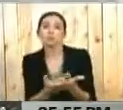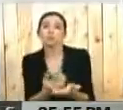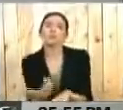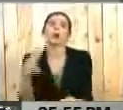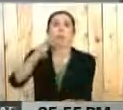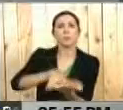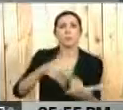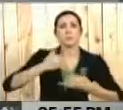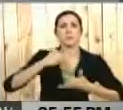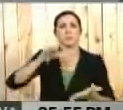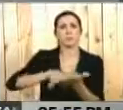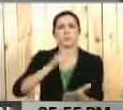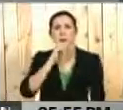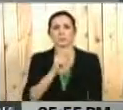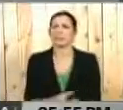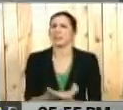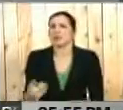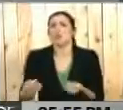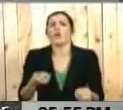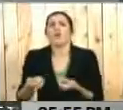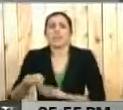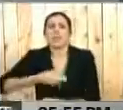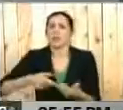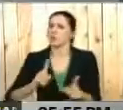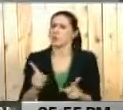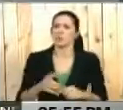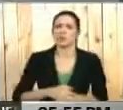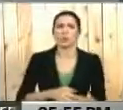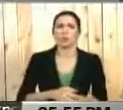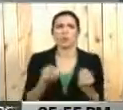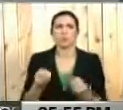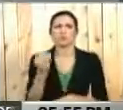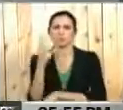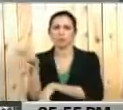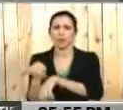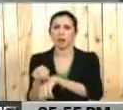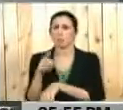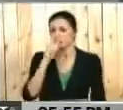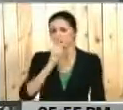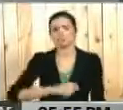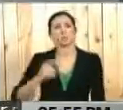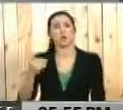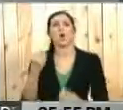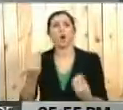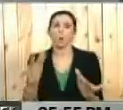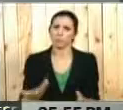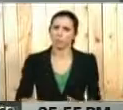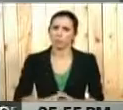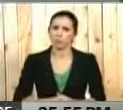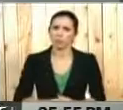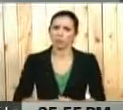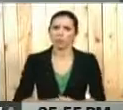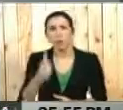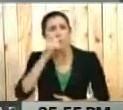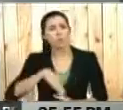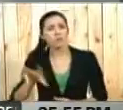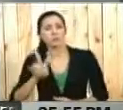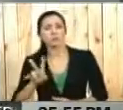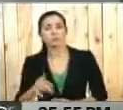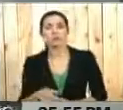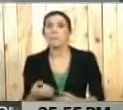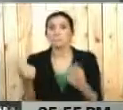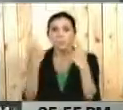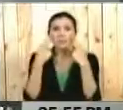de Maduro. ¿Cómo le van a pasar a la Asamblea Nacional? Por encima, no le van a partir la Asamblea Nacional. No nada más el pueblo venezolano está